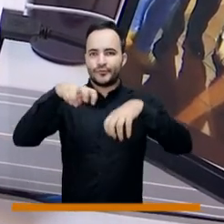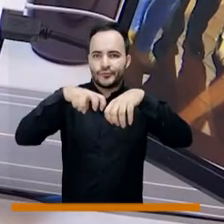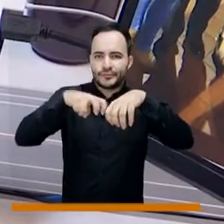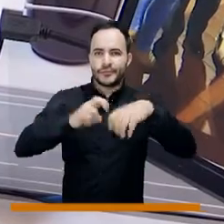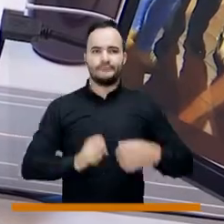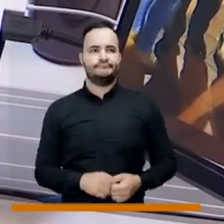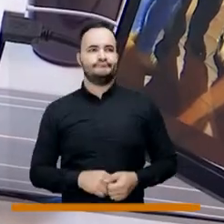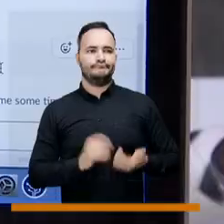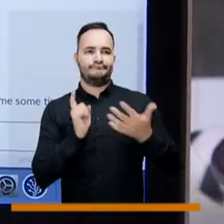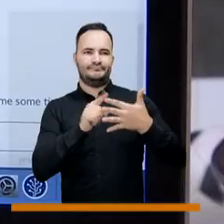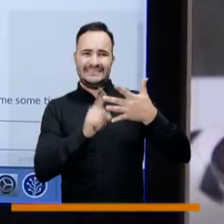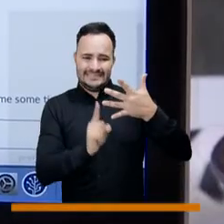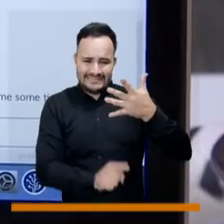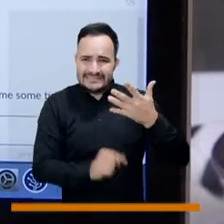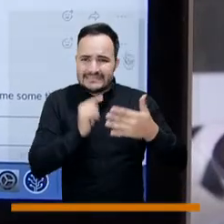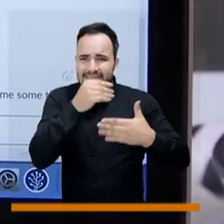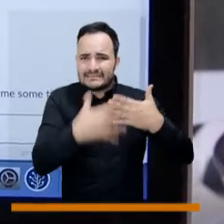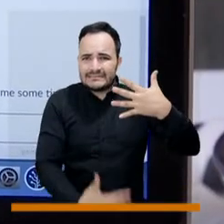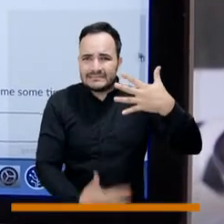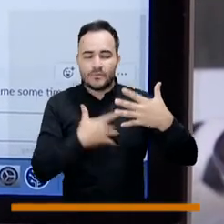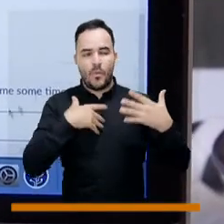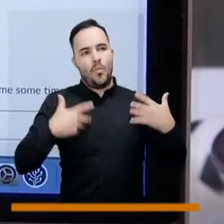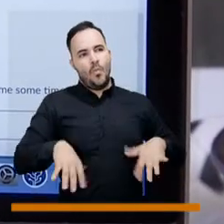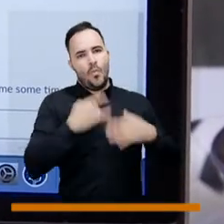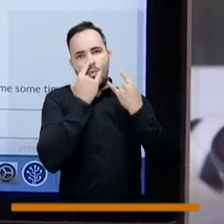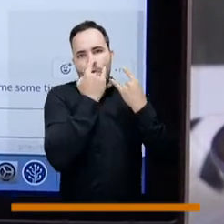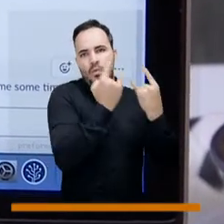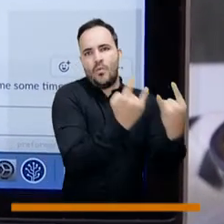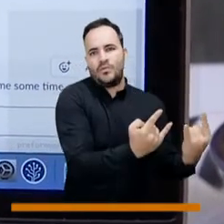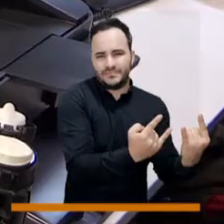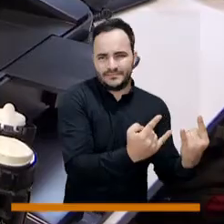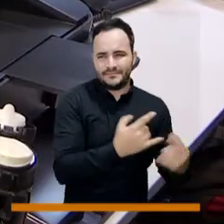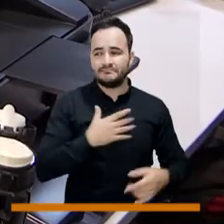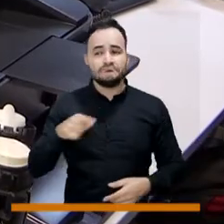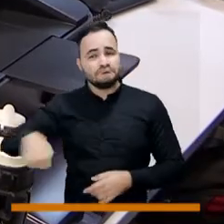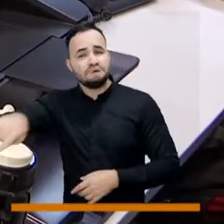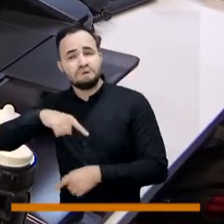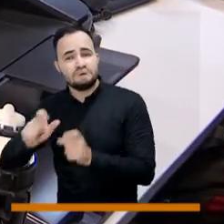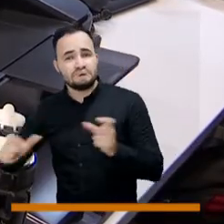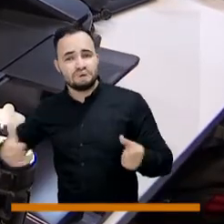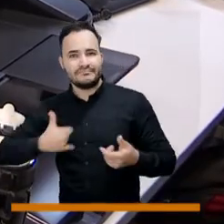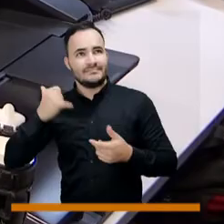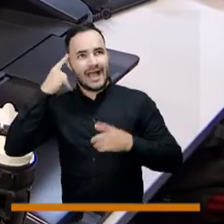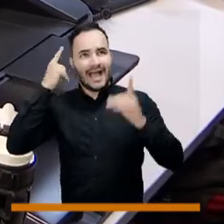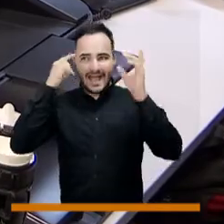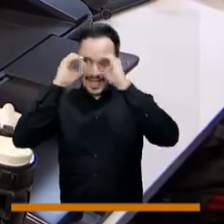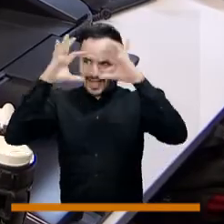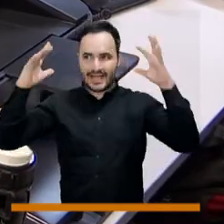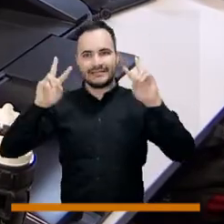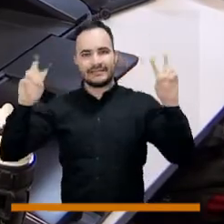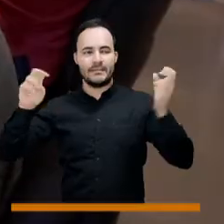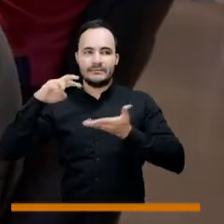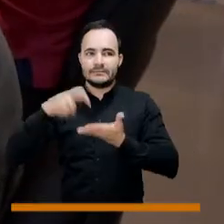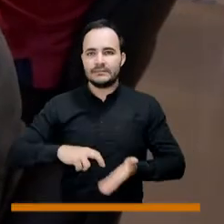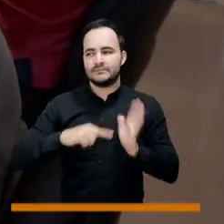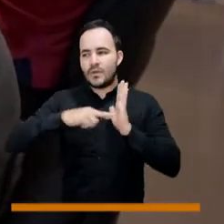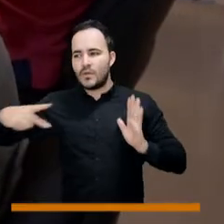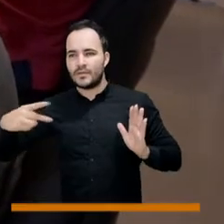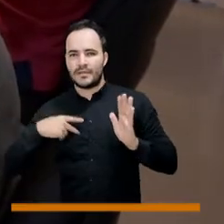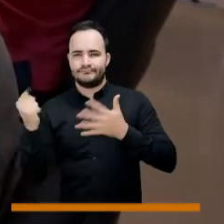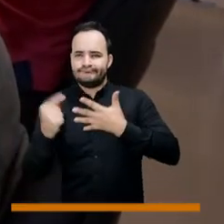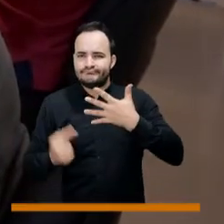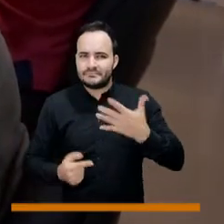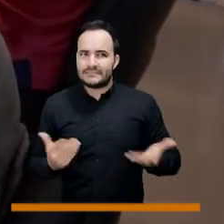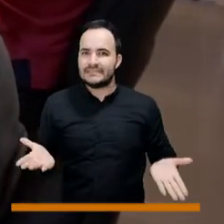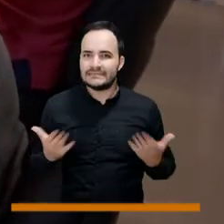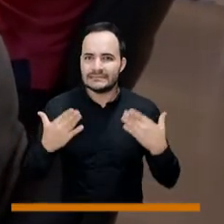de actores que permiten que los muchachos piensen ciencia, que los muchachos sientan ciencia, que desarrollen tecnología y que a partir de